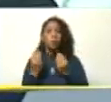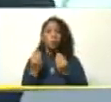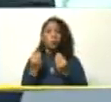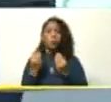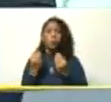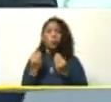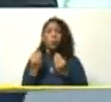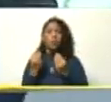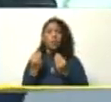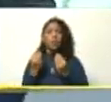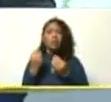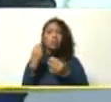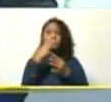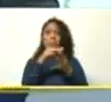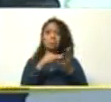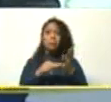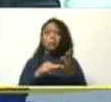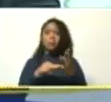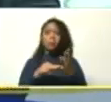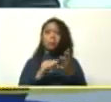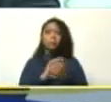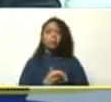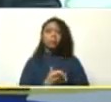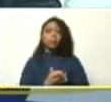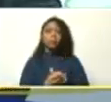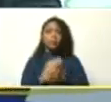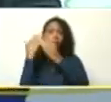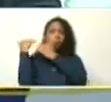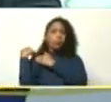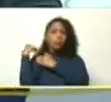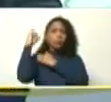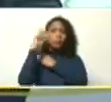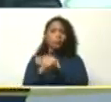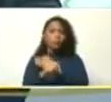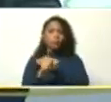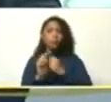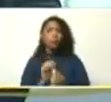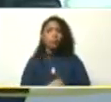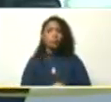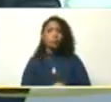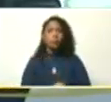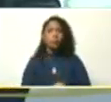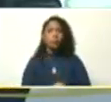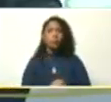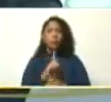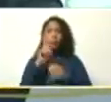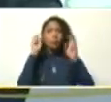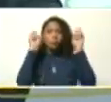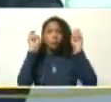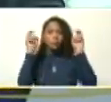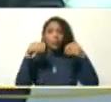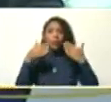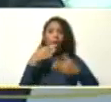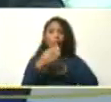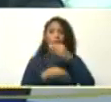entre tanta munición, entre tanto bastimento, cargar también un aparato que